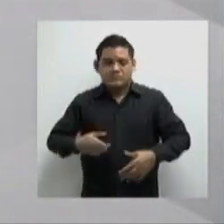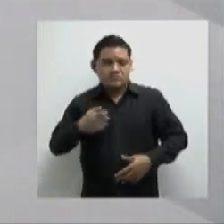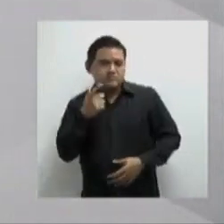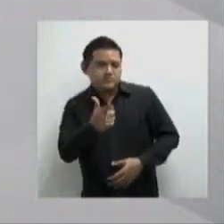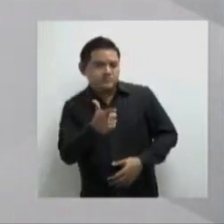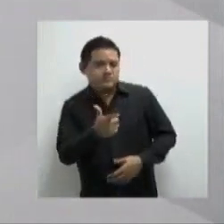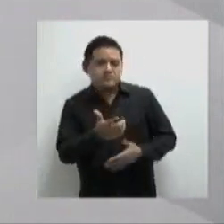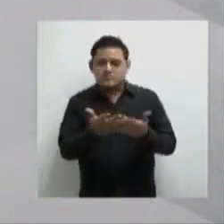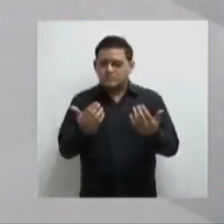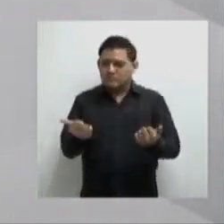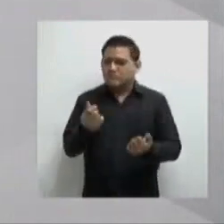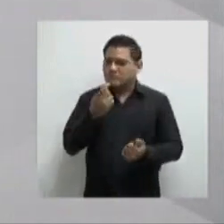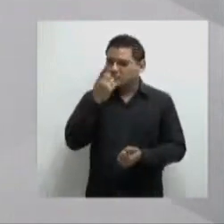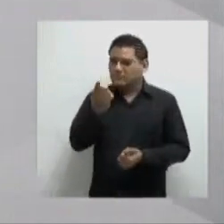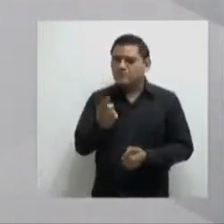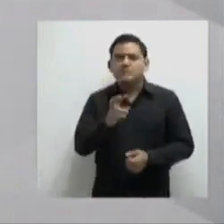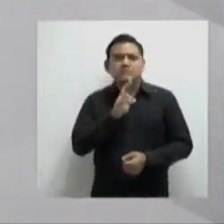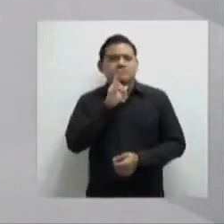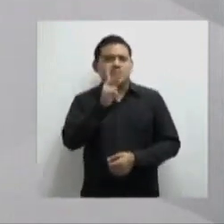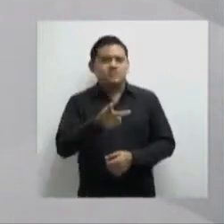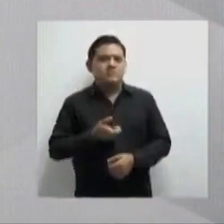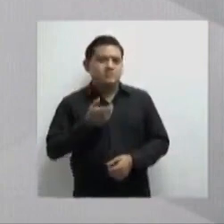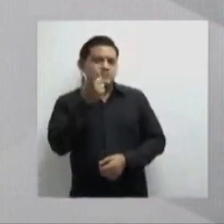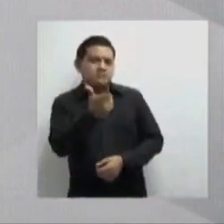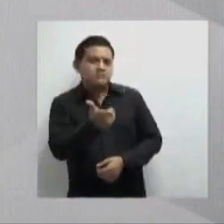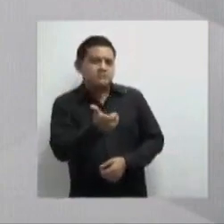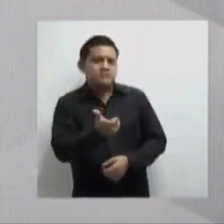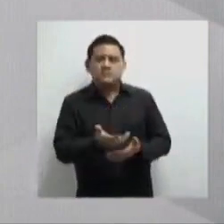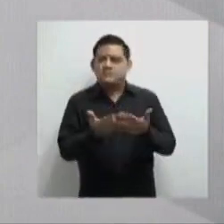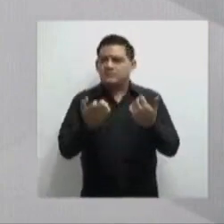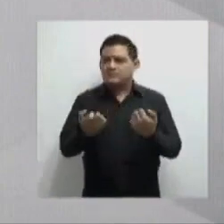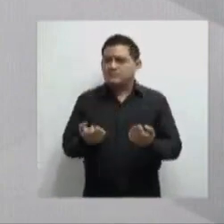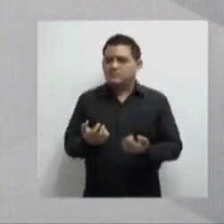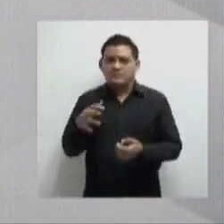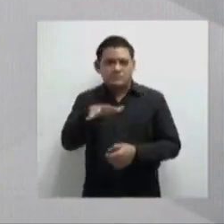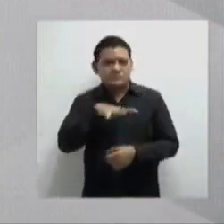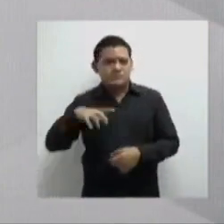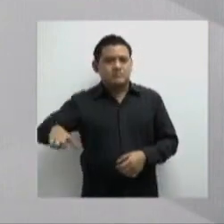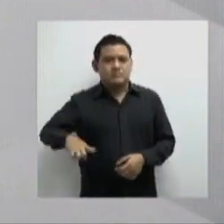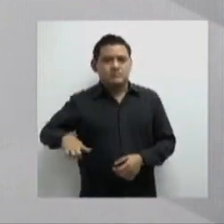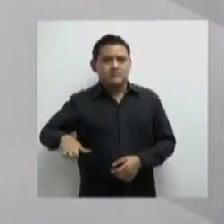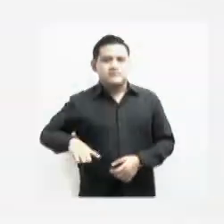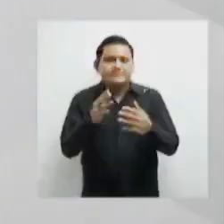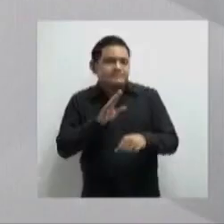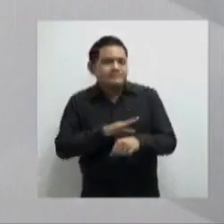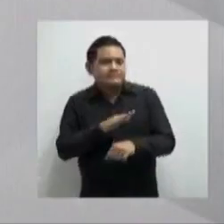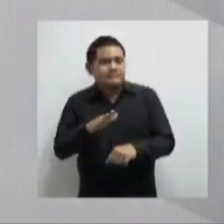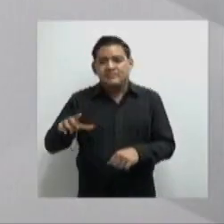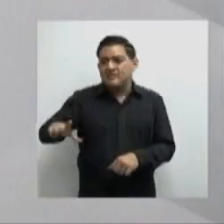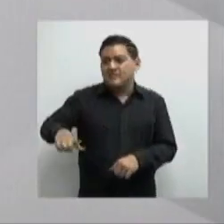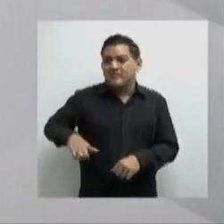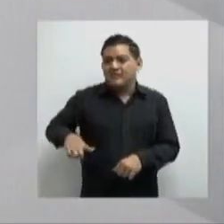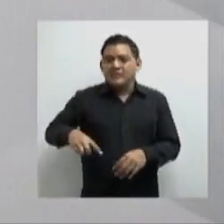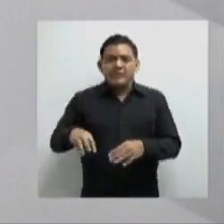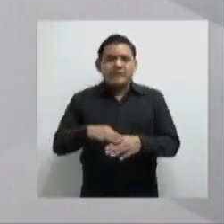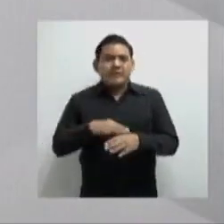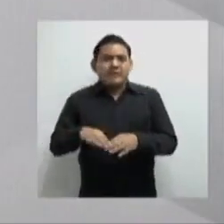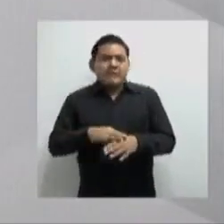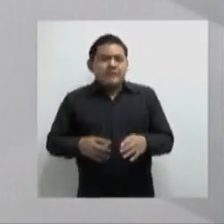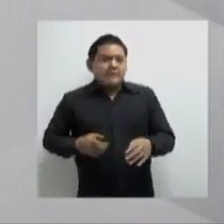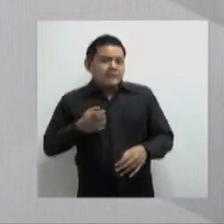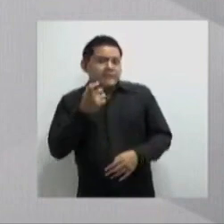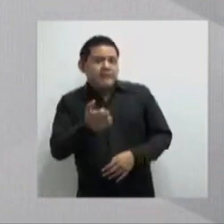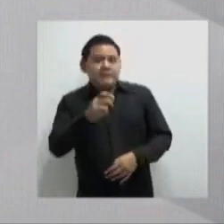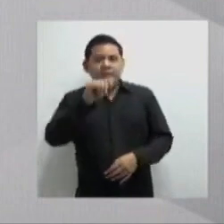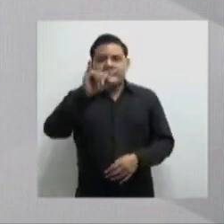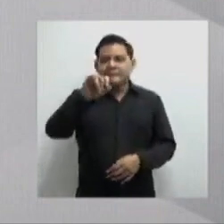que debemos mejorar los salarios de todo el gobierno porque están mal pagados. Les cobró el ISR, que